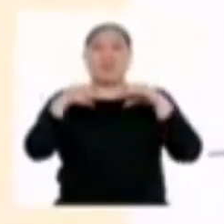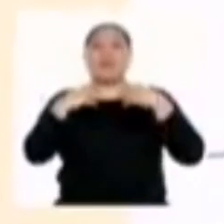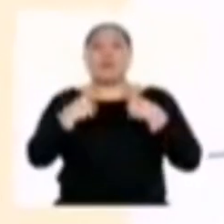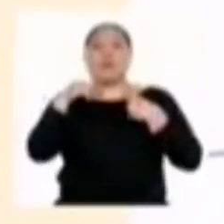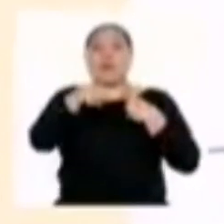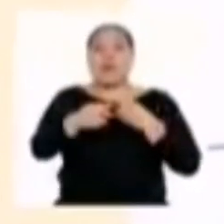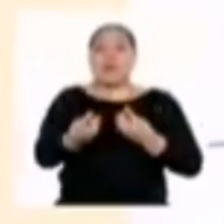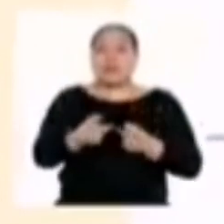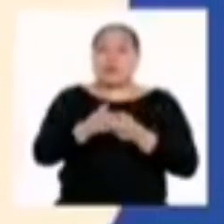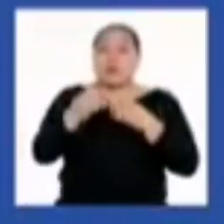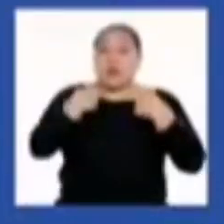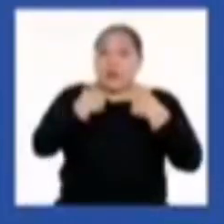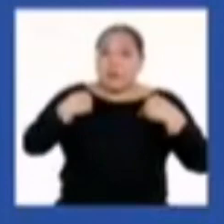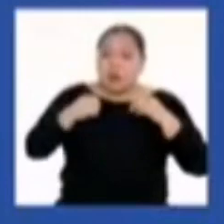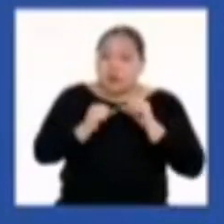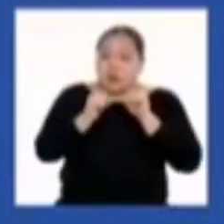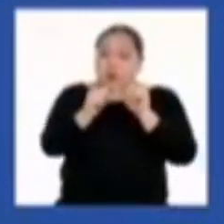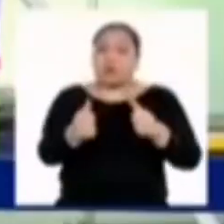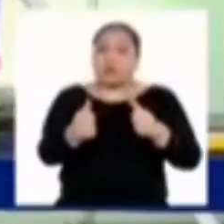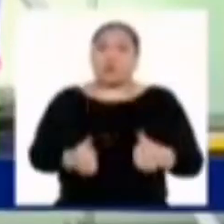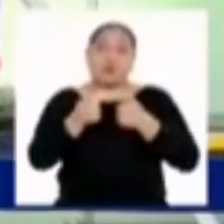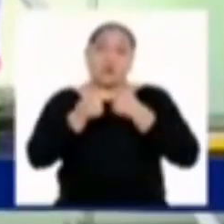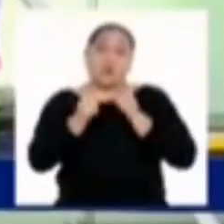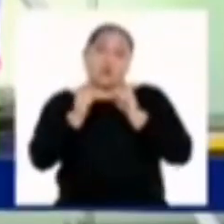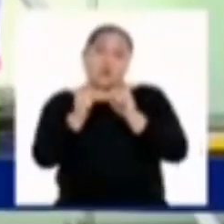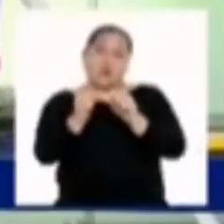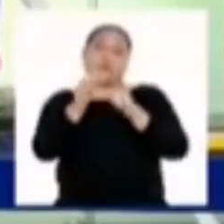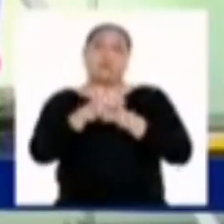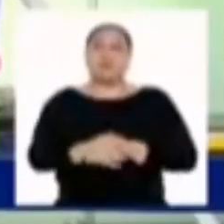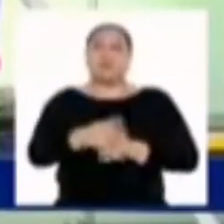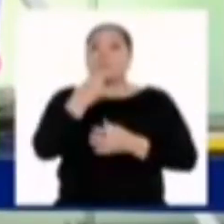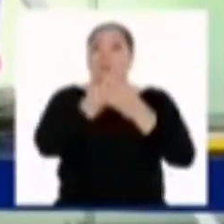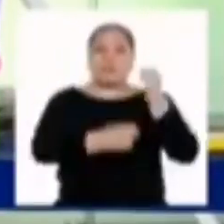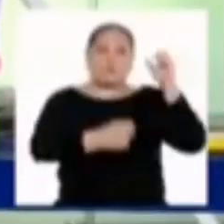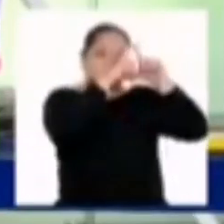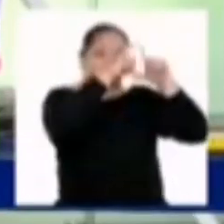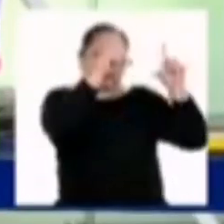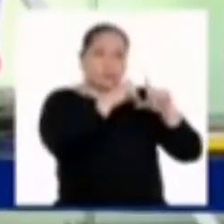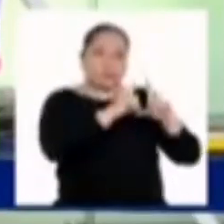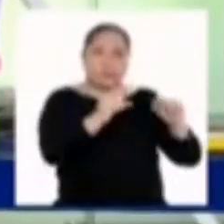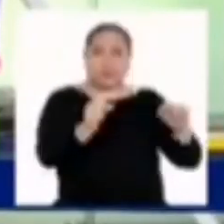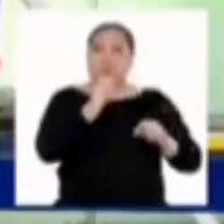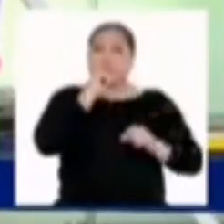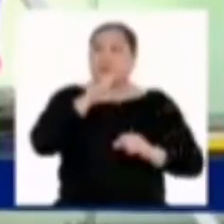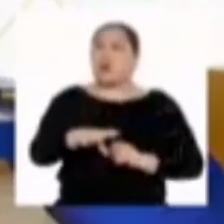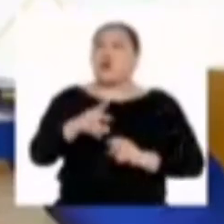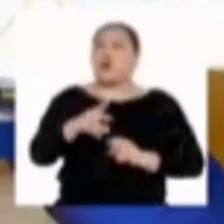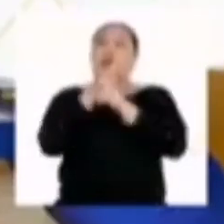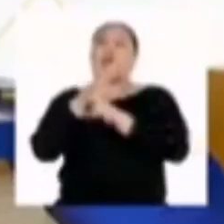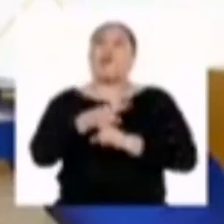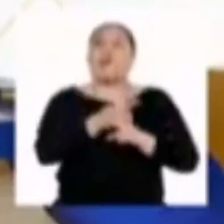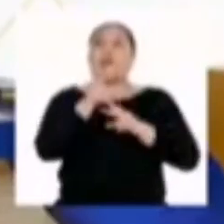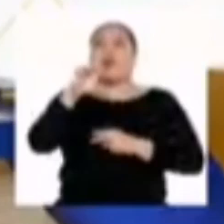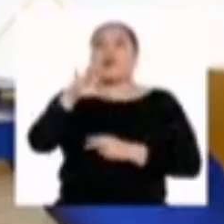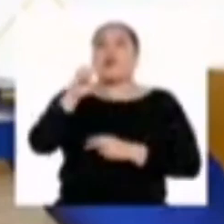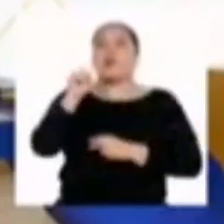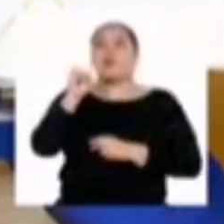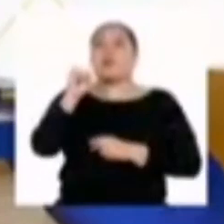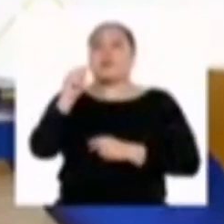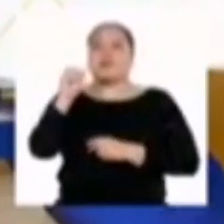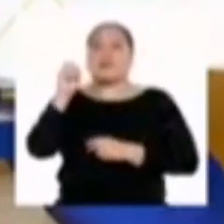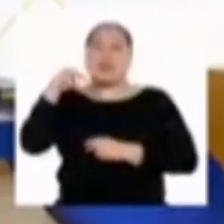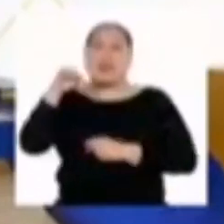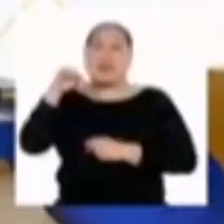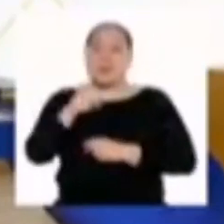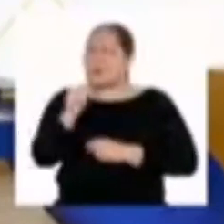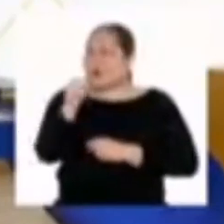natural y de forma sostenible. Ambos párrafos hablan del cuidado de los ecosistemas. Por otro lado,